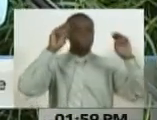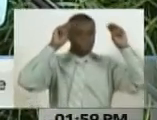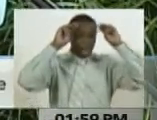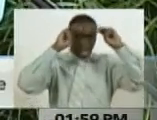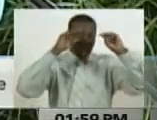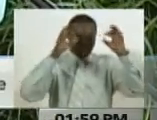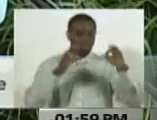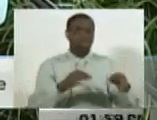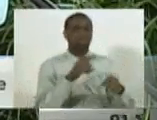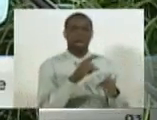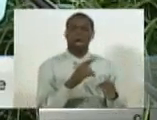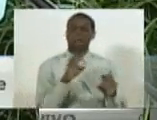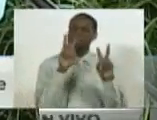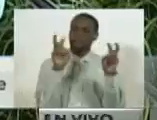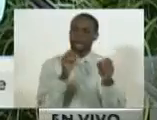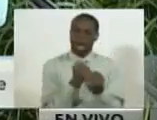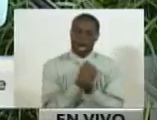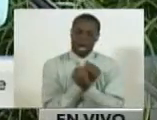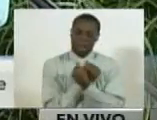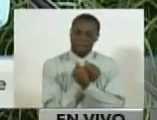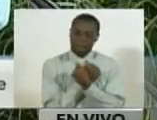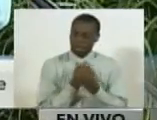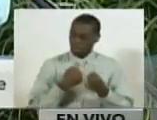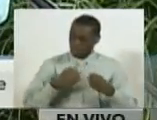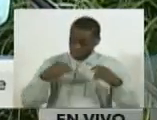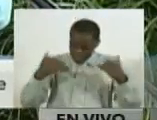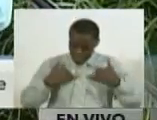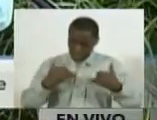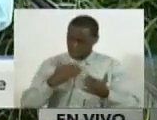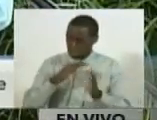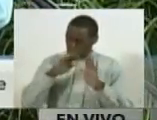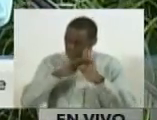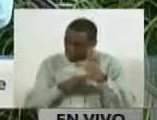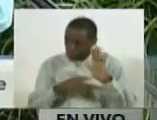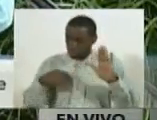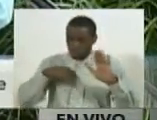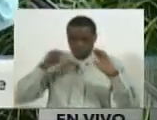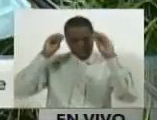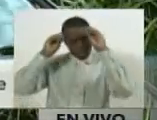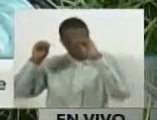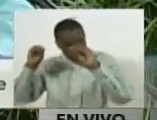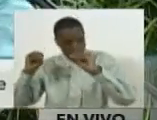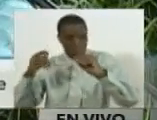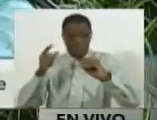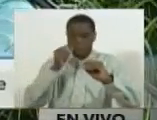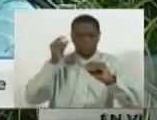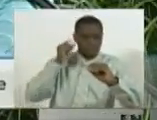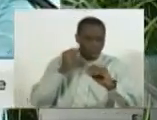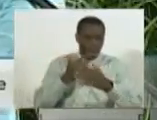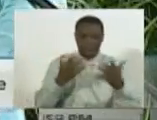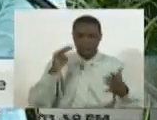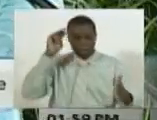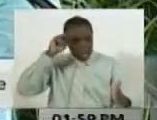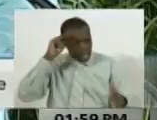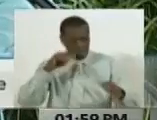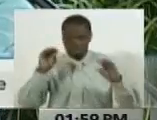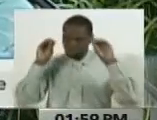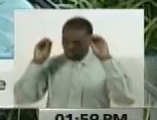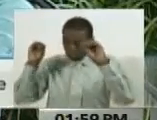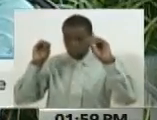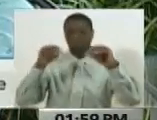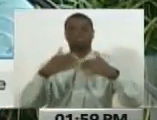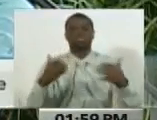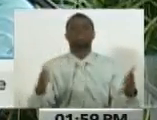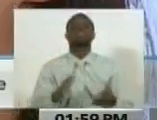amor a su propia actividad como pedagogos, como pedagogas, como maestros. Creo que uno de